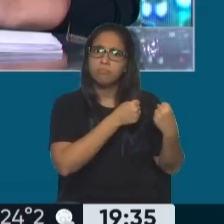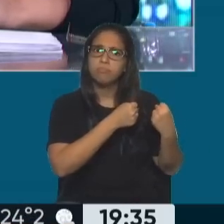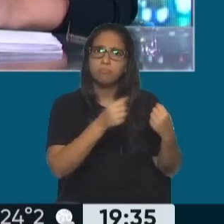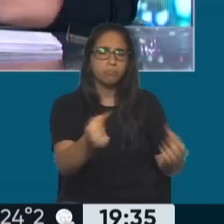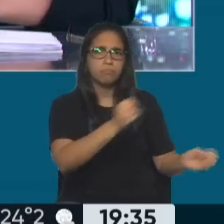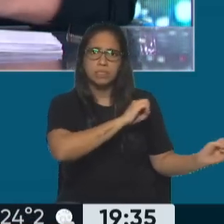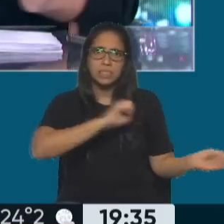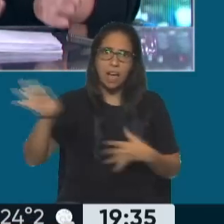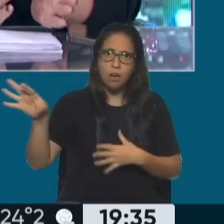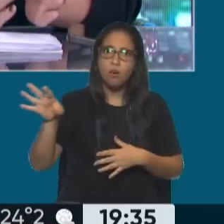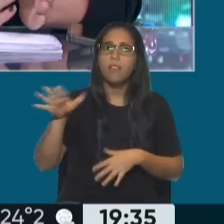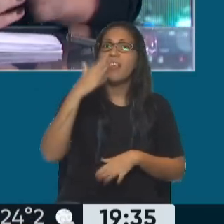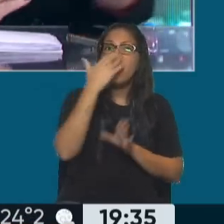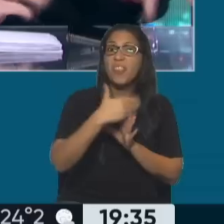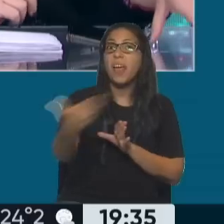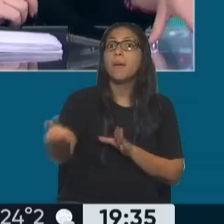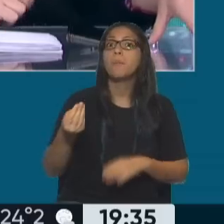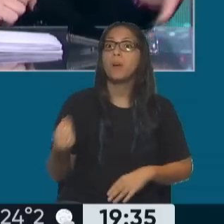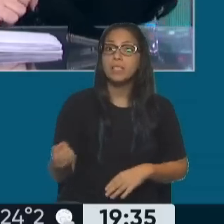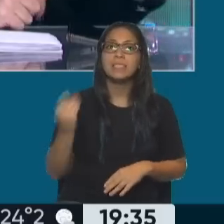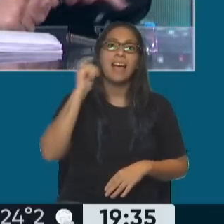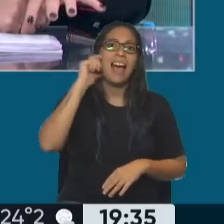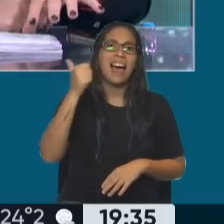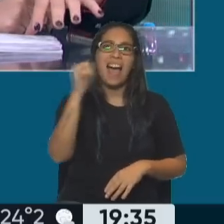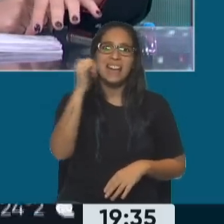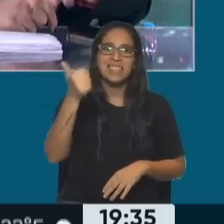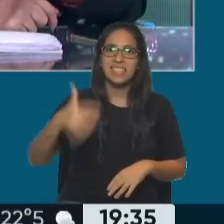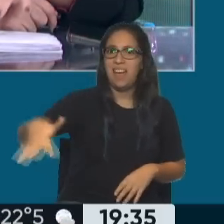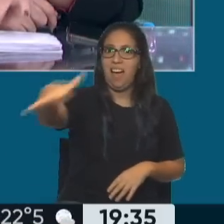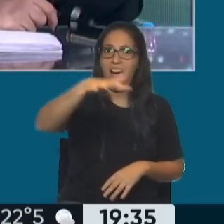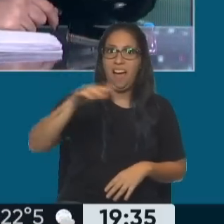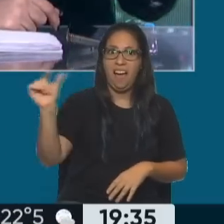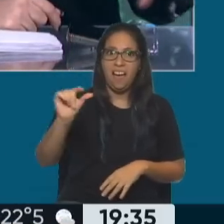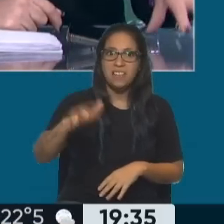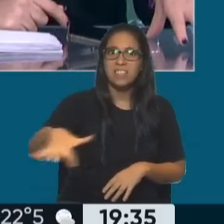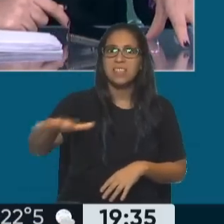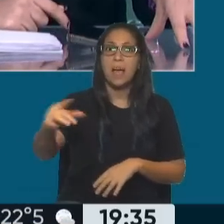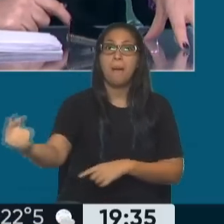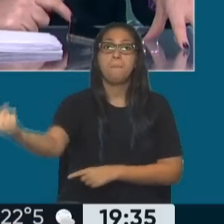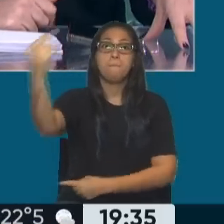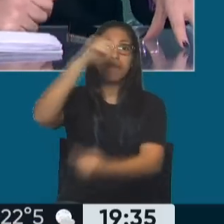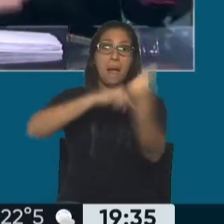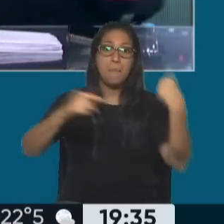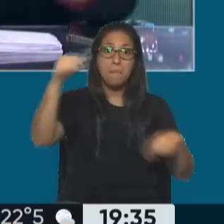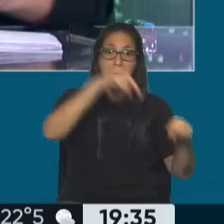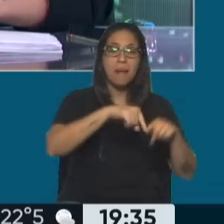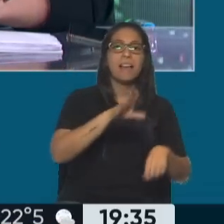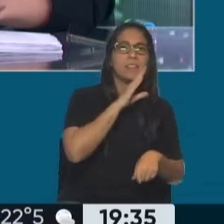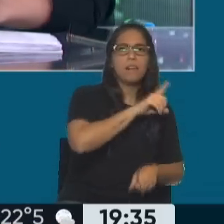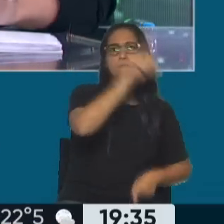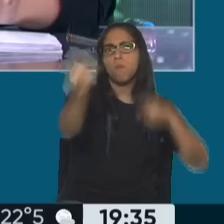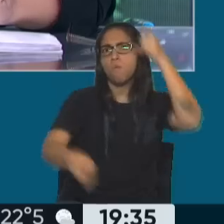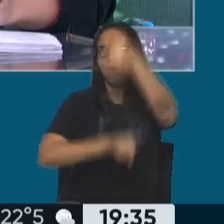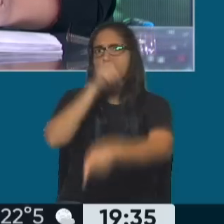mencionabas. Bien, y lo que pasó después fue que Gaza lanzó misiles sobre Israel. Israel bombardeó Gaza nuevamente y lo